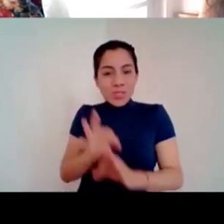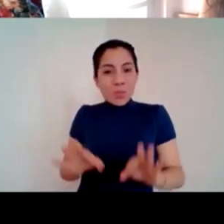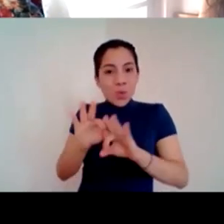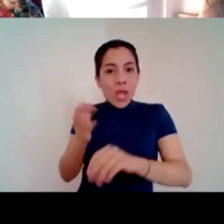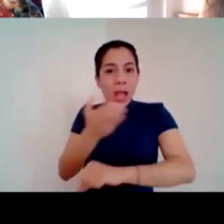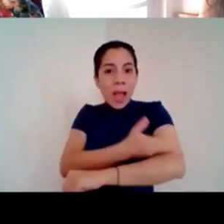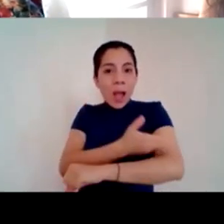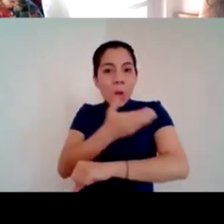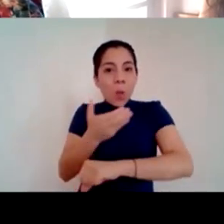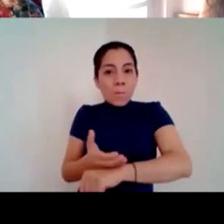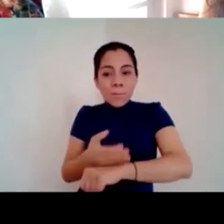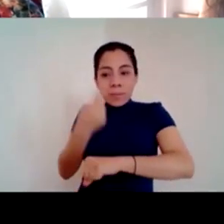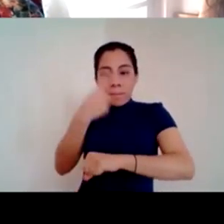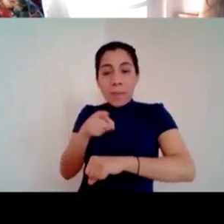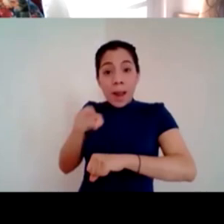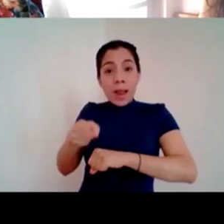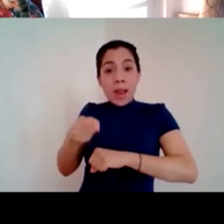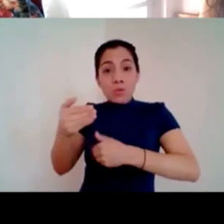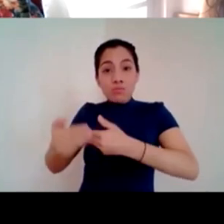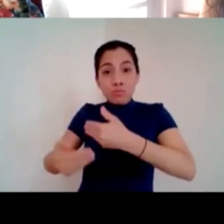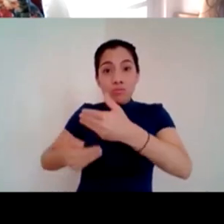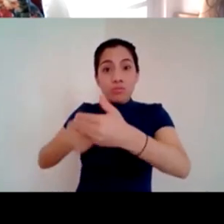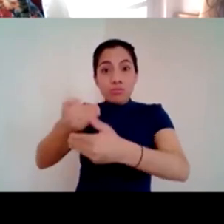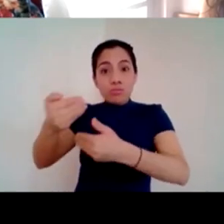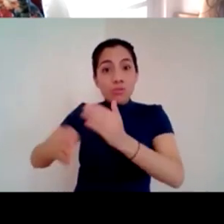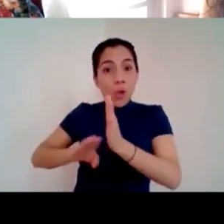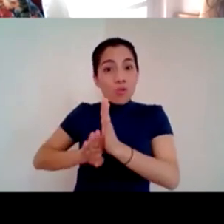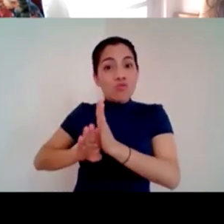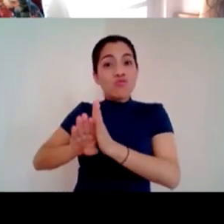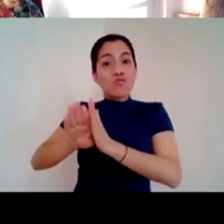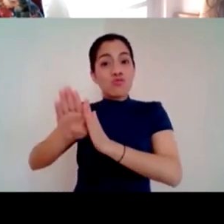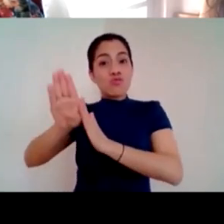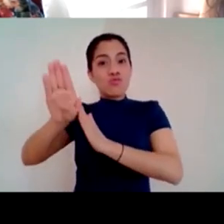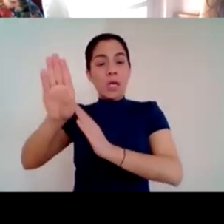procesos no apurar procesos